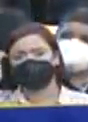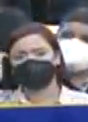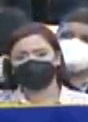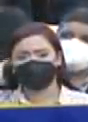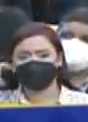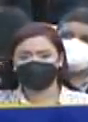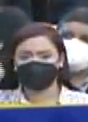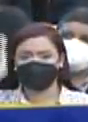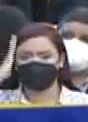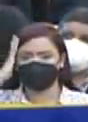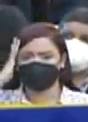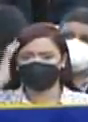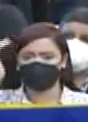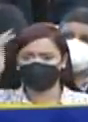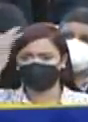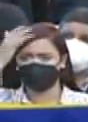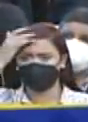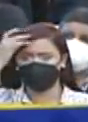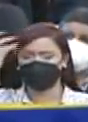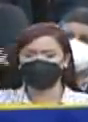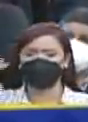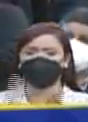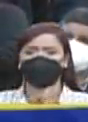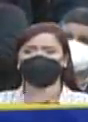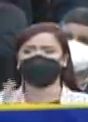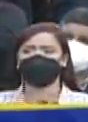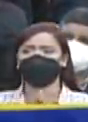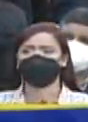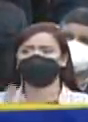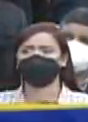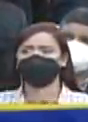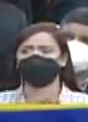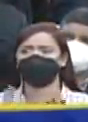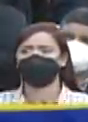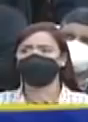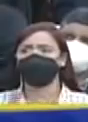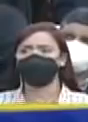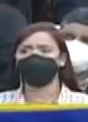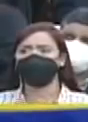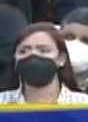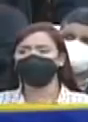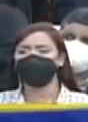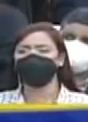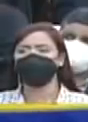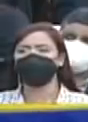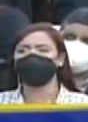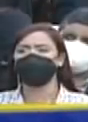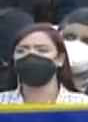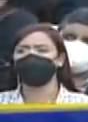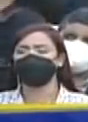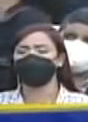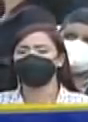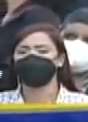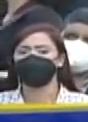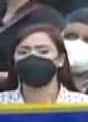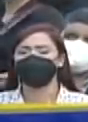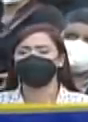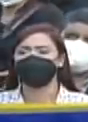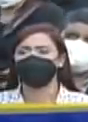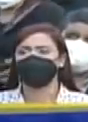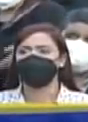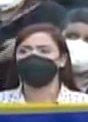podamos escuchar de propia voz del timonel lo que ha sido la conducción del barco de la república en este